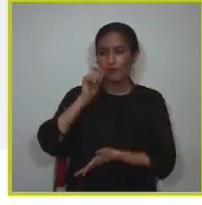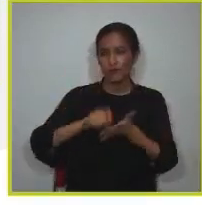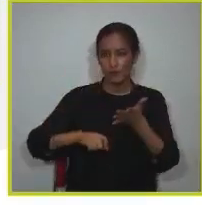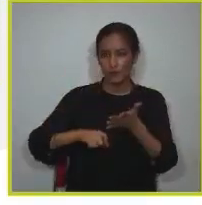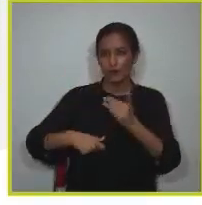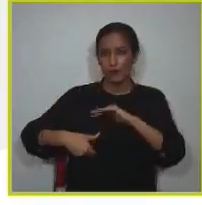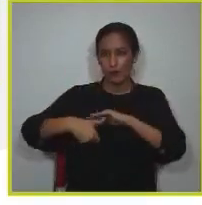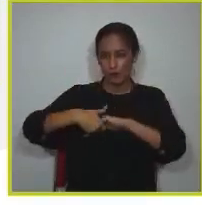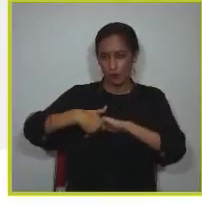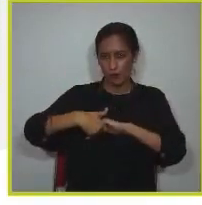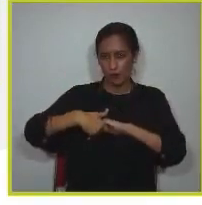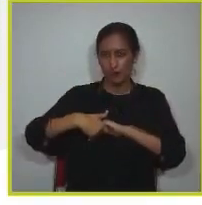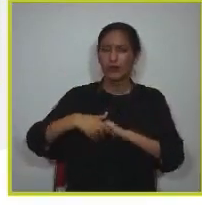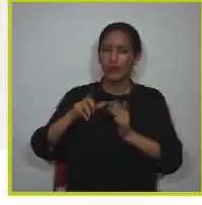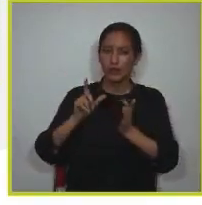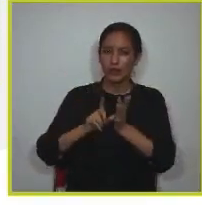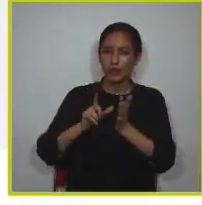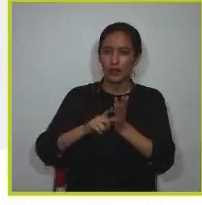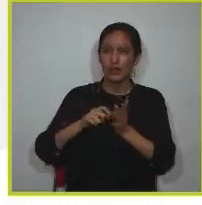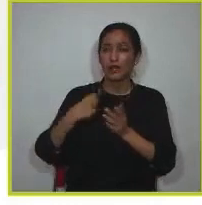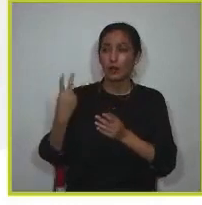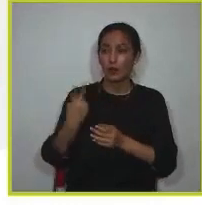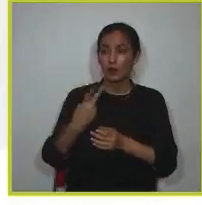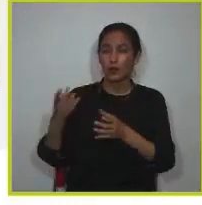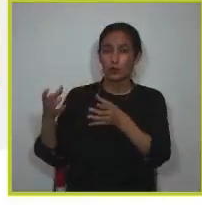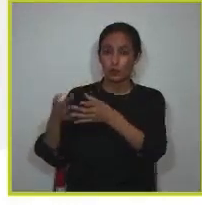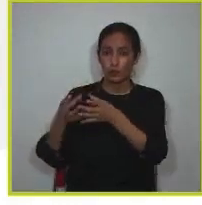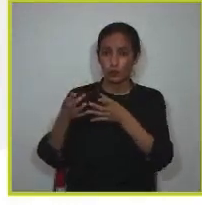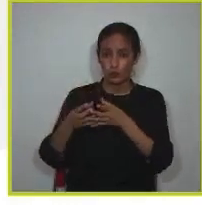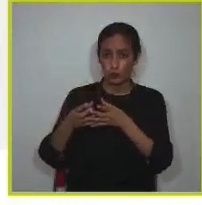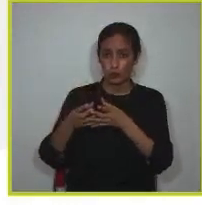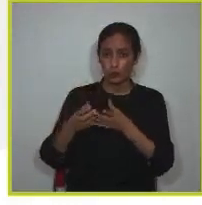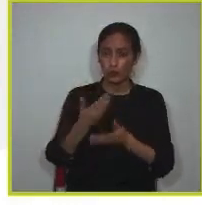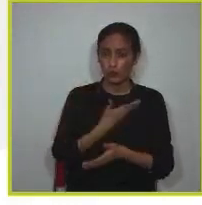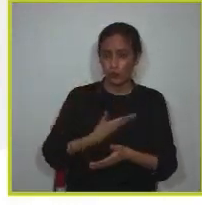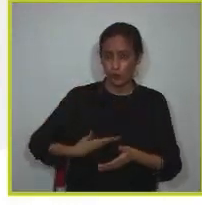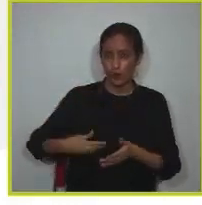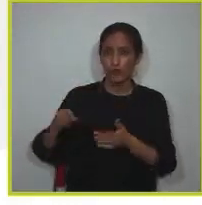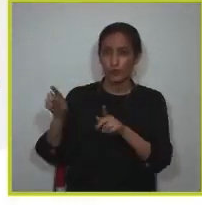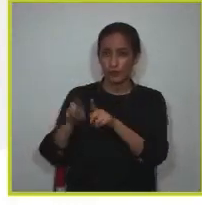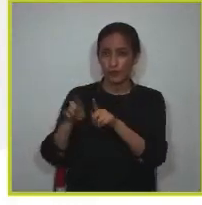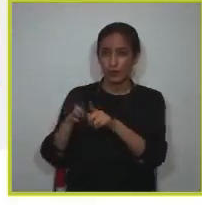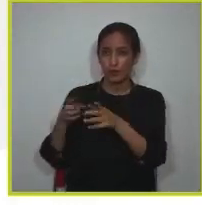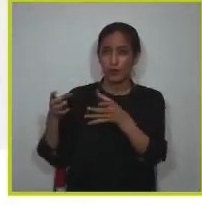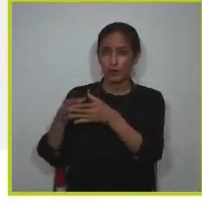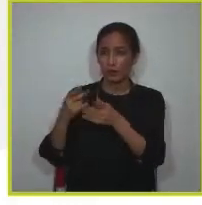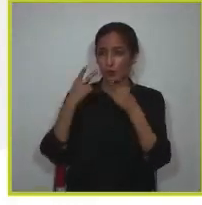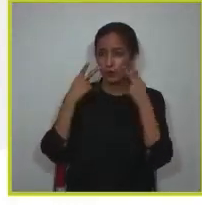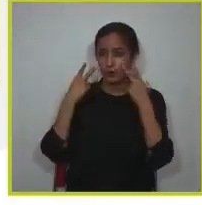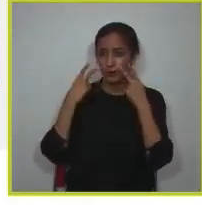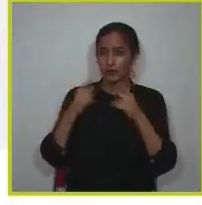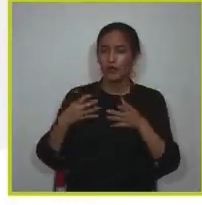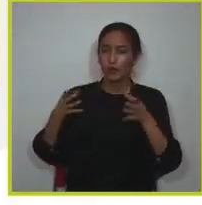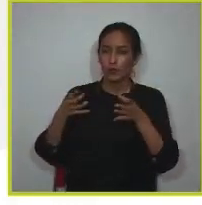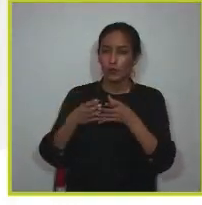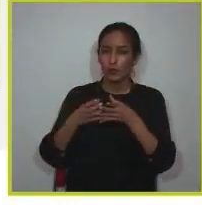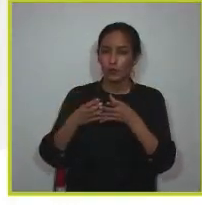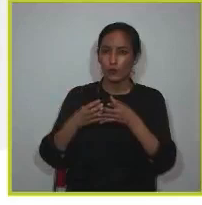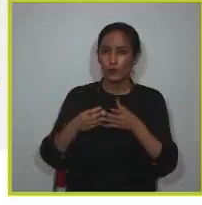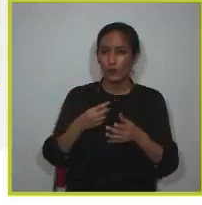2015 en la cual las federaciones indígenas y el gobierno peruano a través del Ministerio de energía y Minas